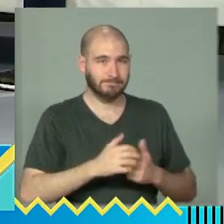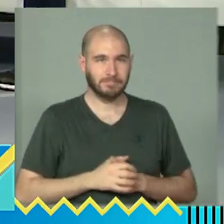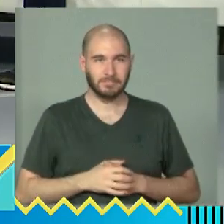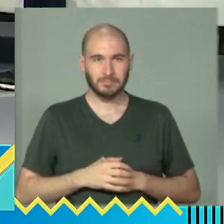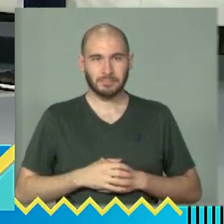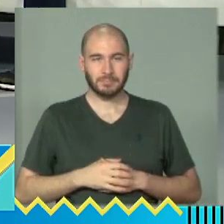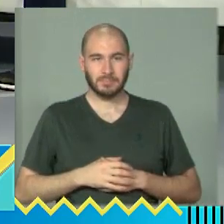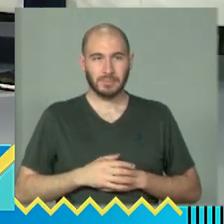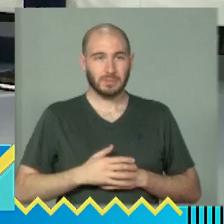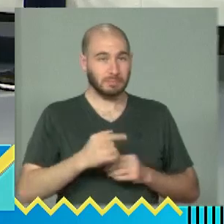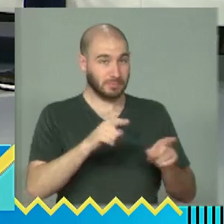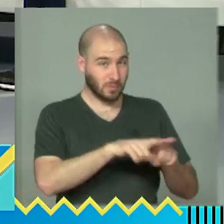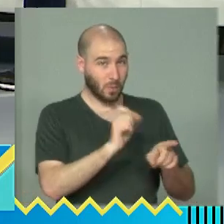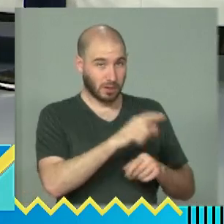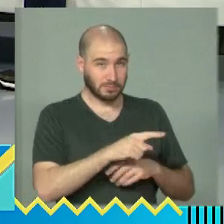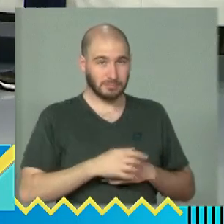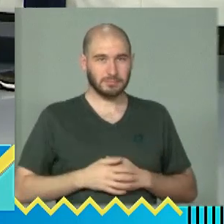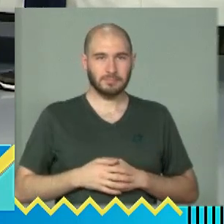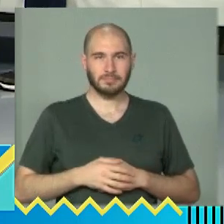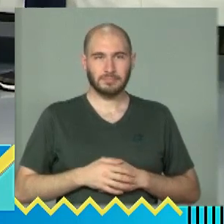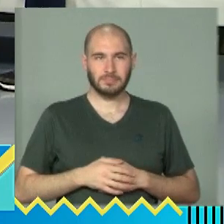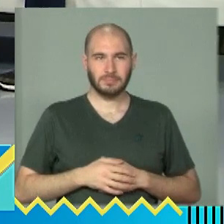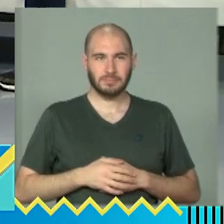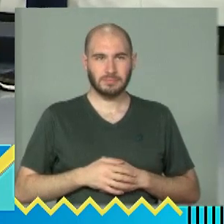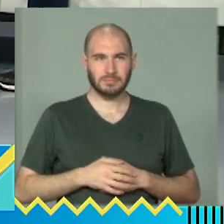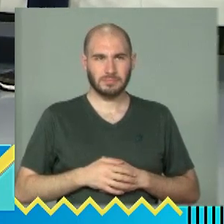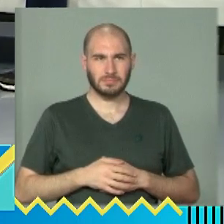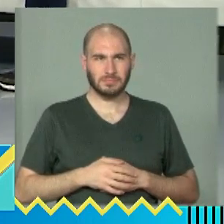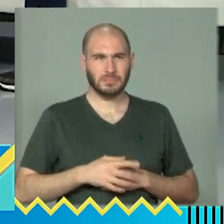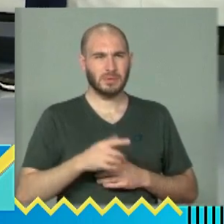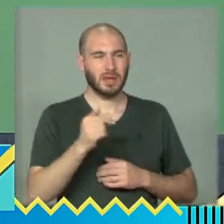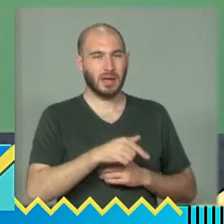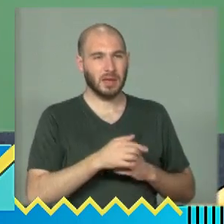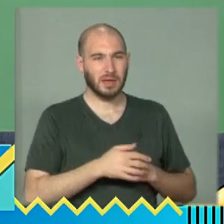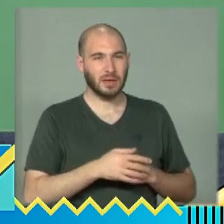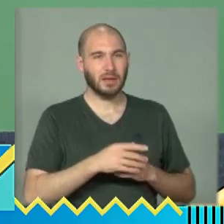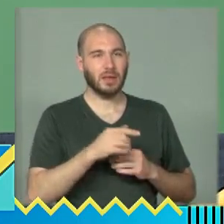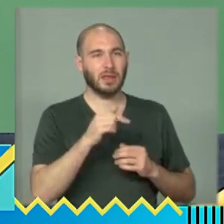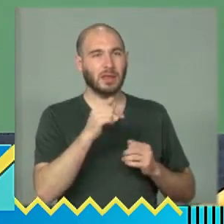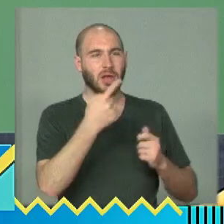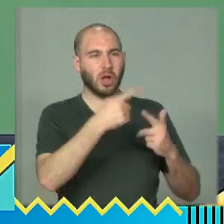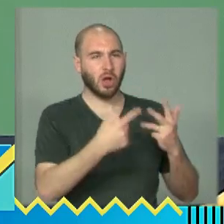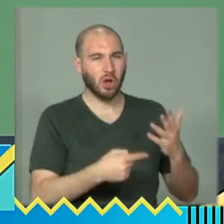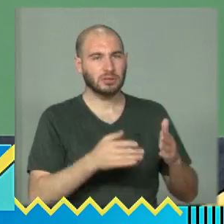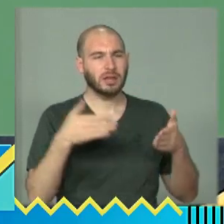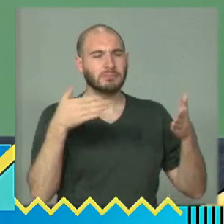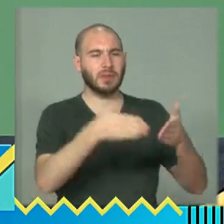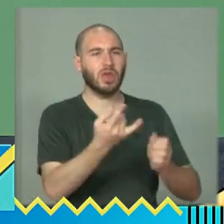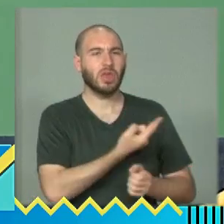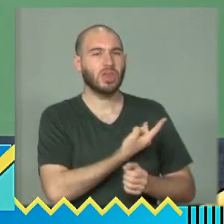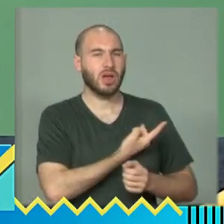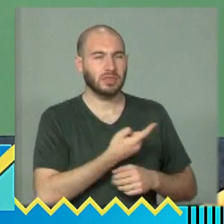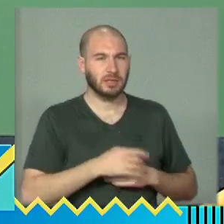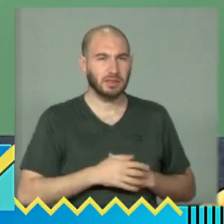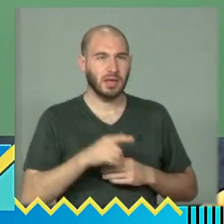¿Sí? ¿Pensás lo mismo? Sí. Qué bueno. Claro. Bueno, se viene, Juan Pablo, de alguna forma, con los resultados, ¿hacia dónde van los chicos ahora